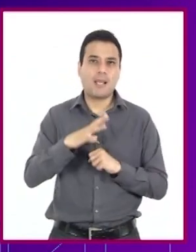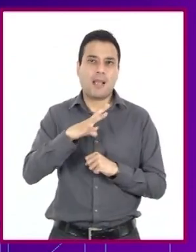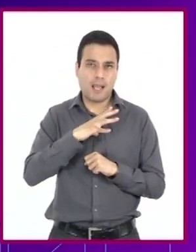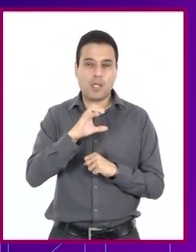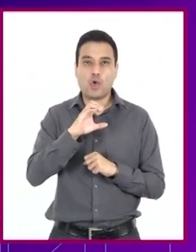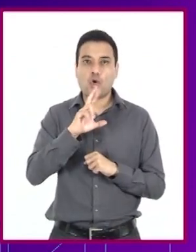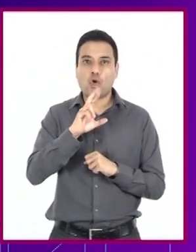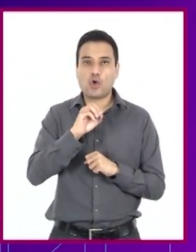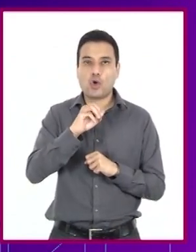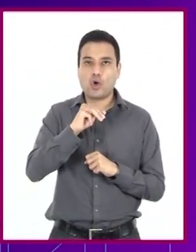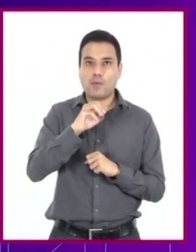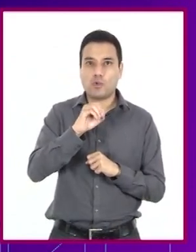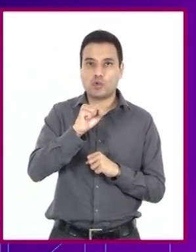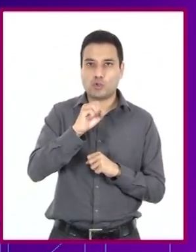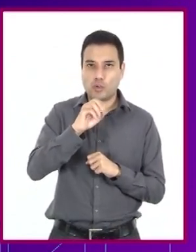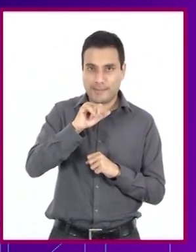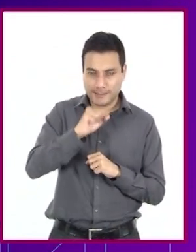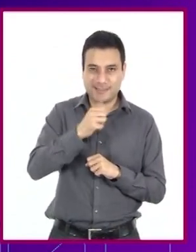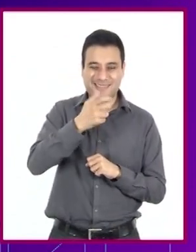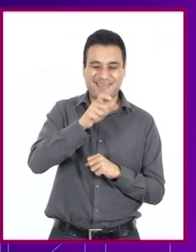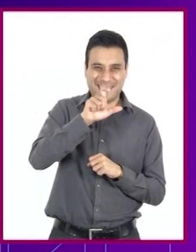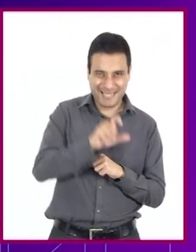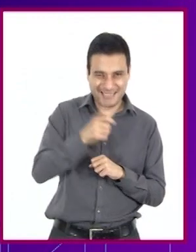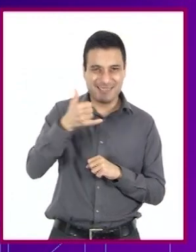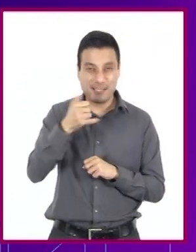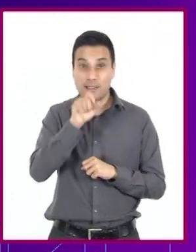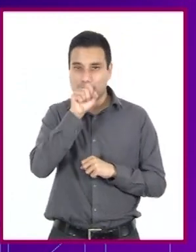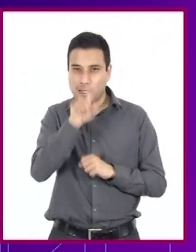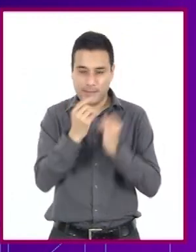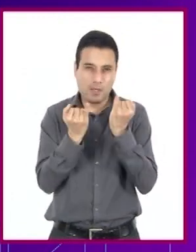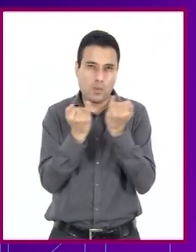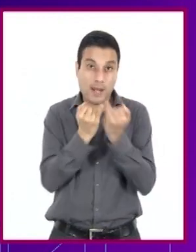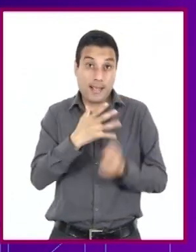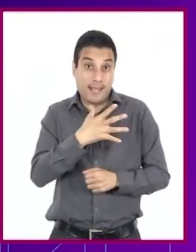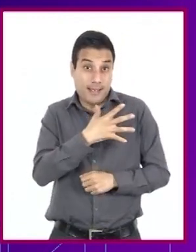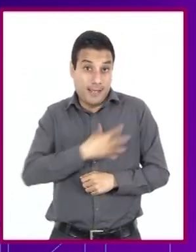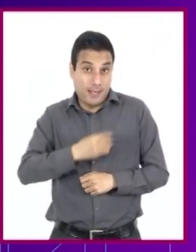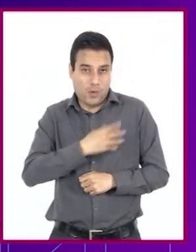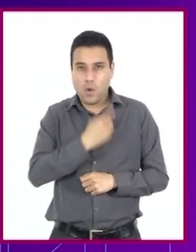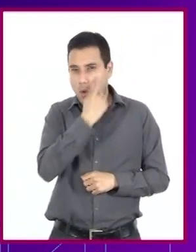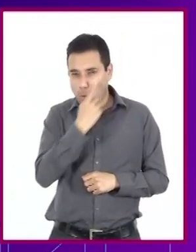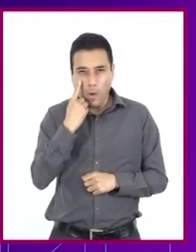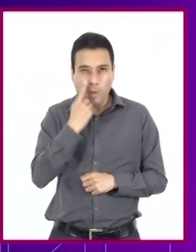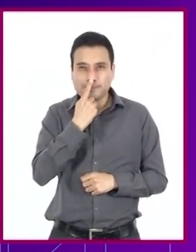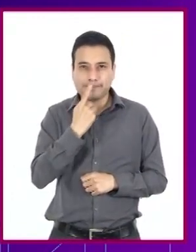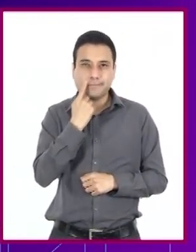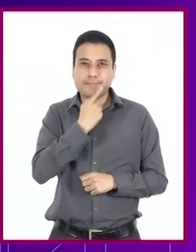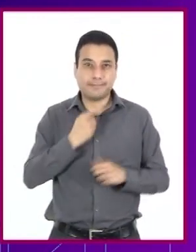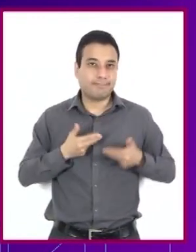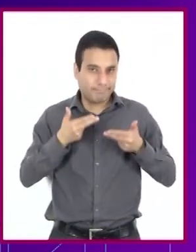cromosomas, asimismo, es fundamental en la transmisión de rasgos hereditarios y la división celular.